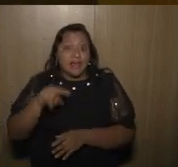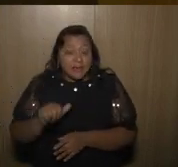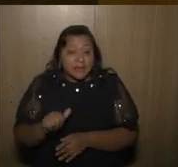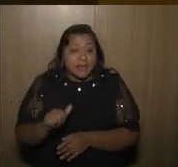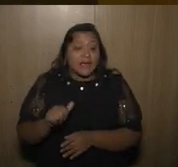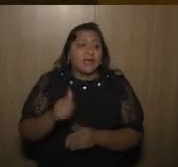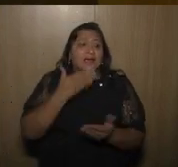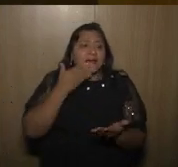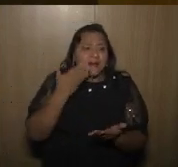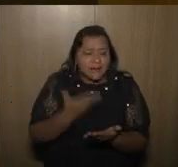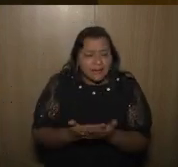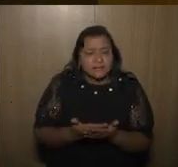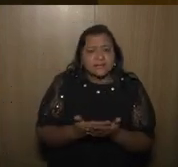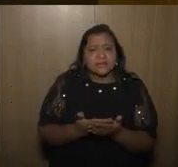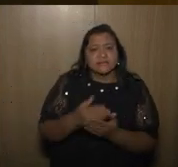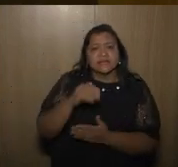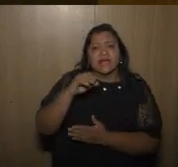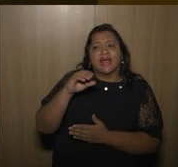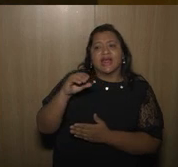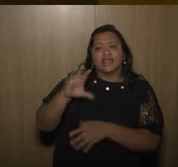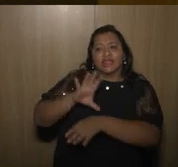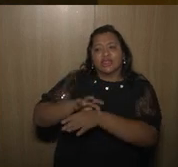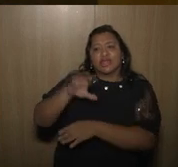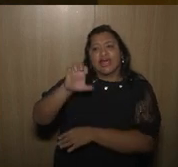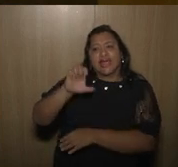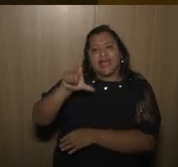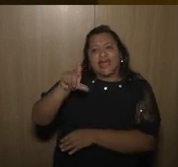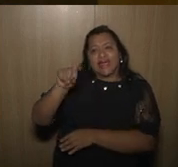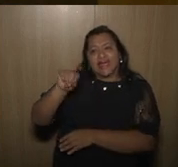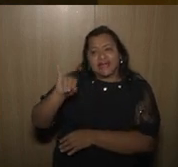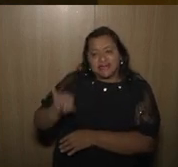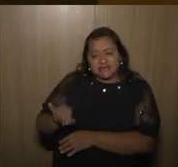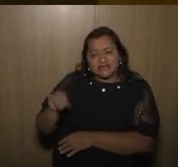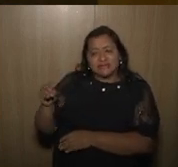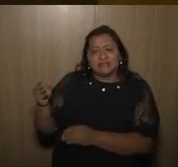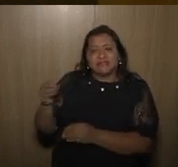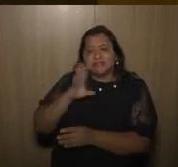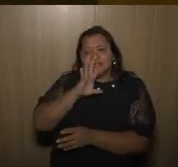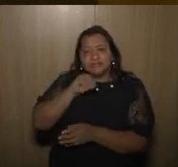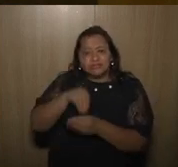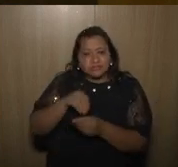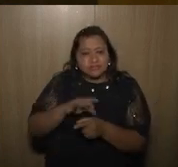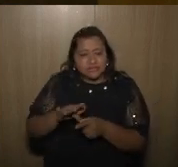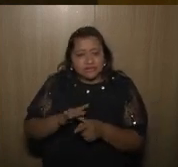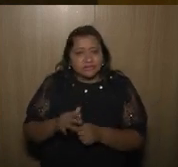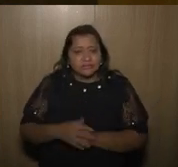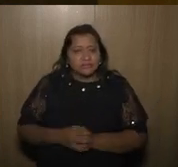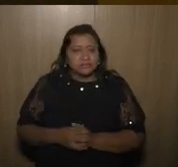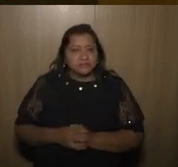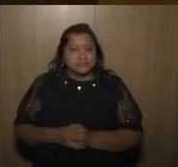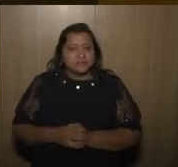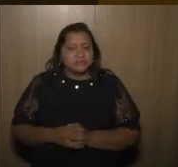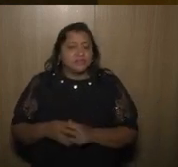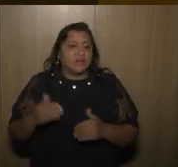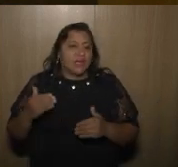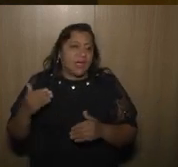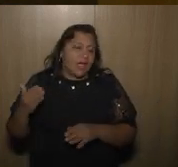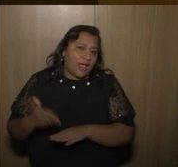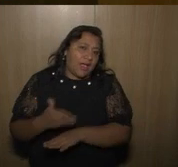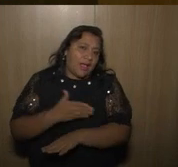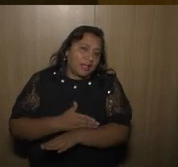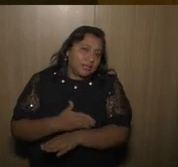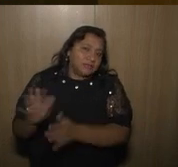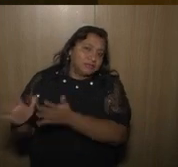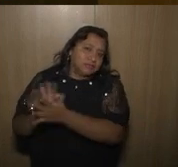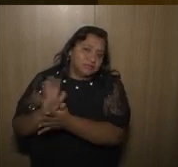Elsie Patricia Peñalosa por su intervención a partir del aporte que nos hacían